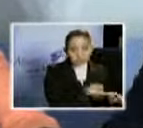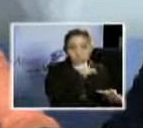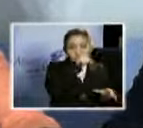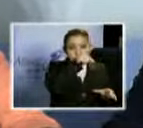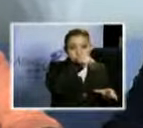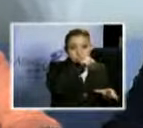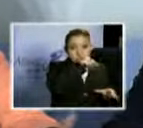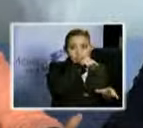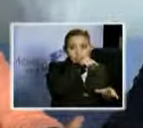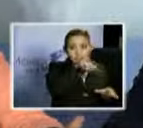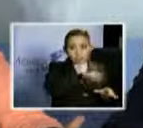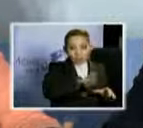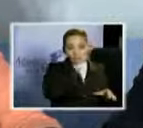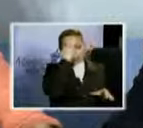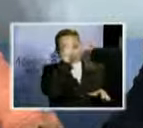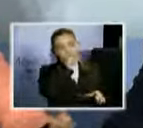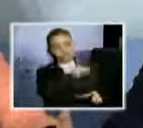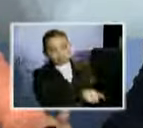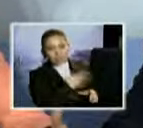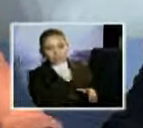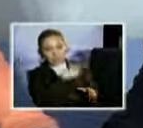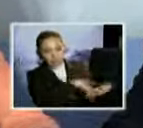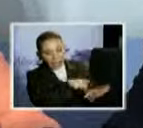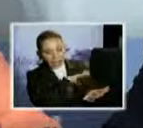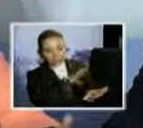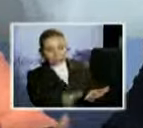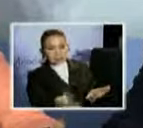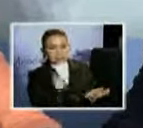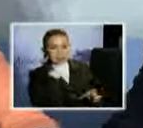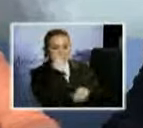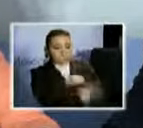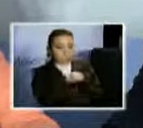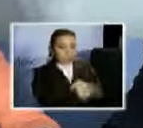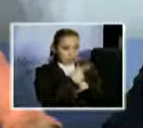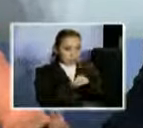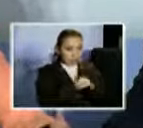partir del reconocimiento de este paquete de